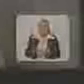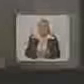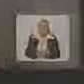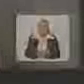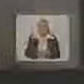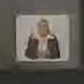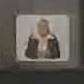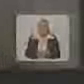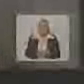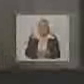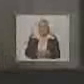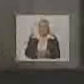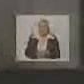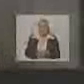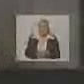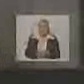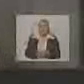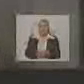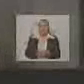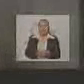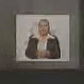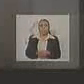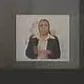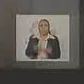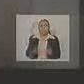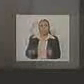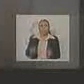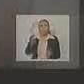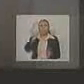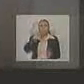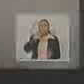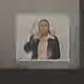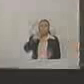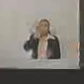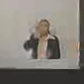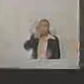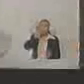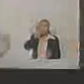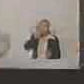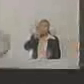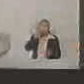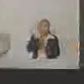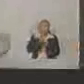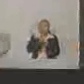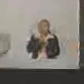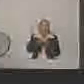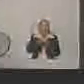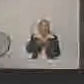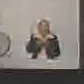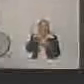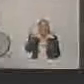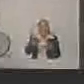Gracias. Continuamos con la candidata del partido Nueva Alianza. Adelante. La corrupción